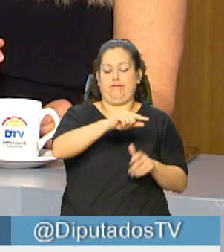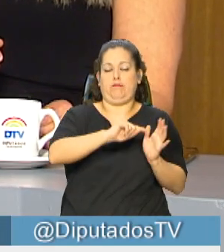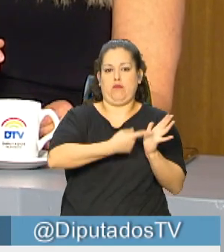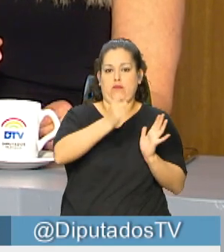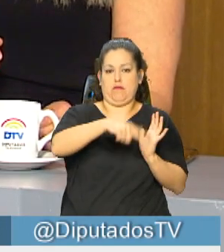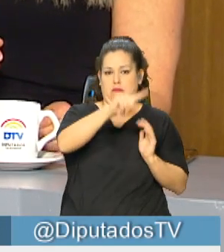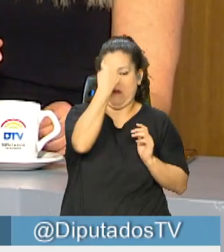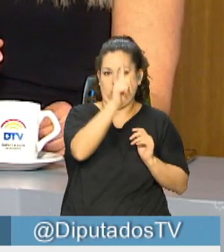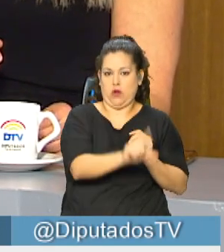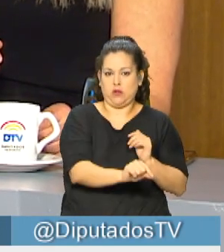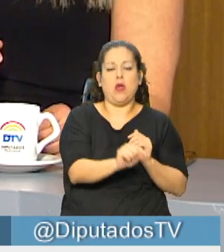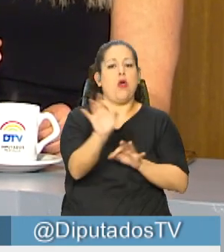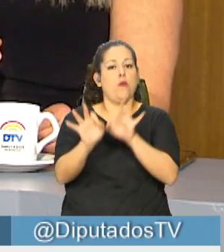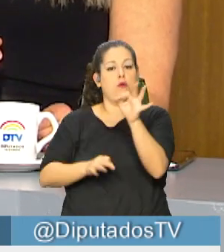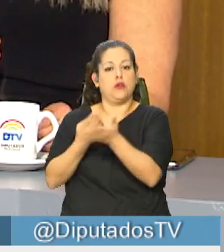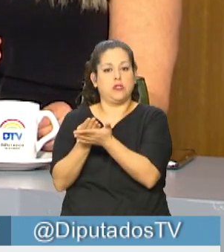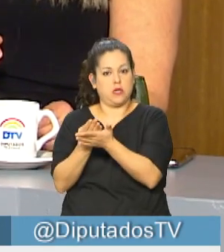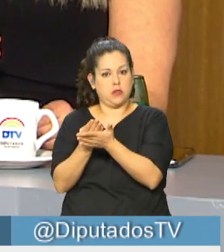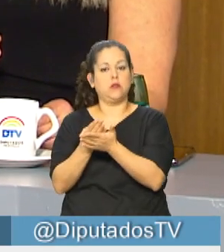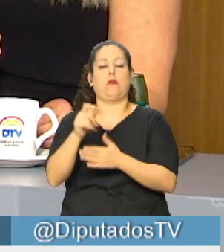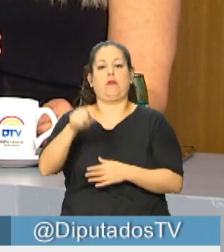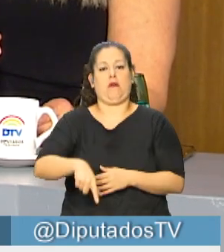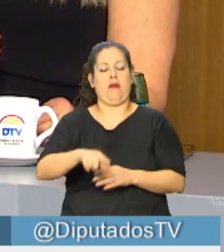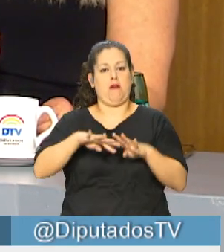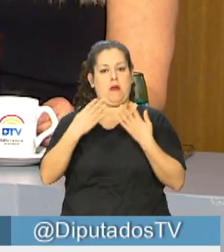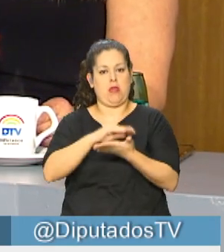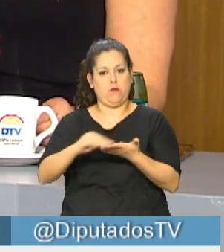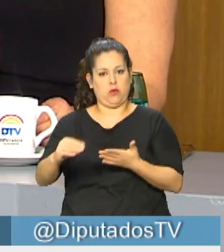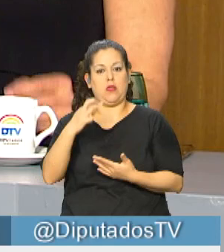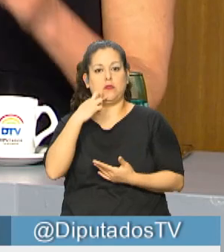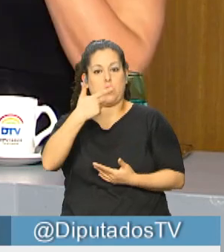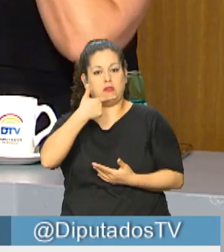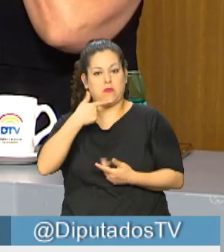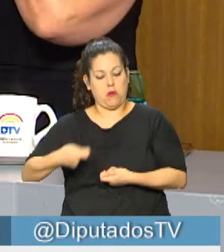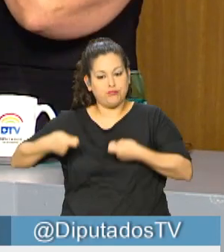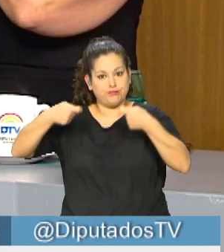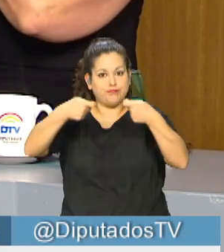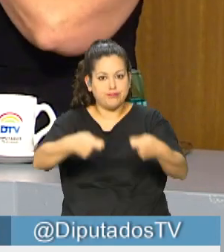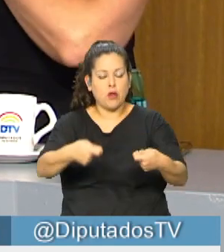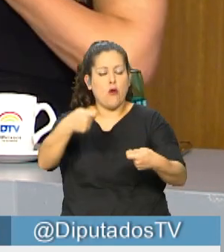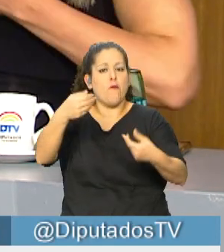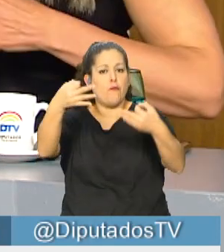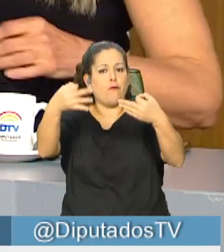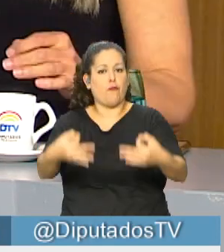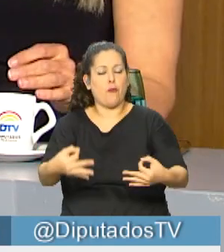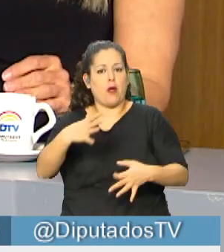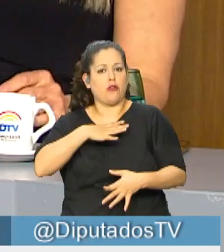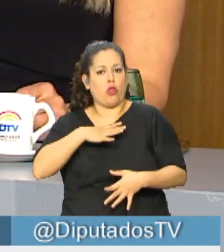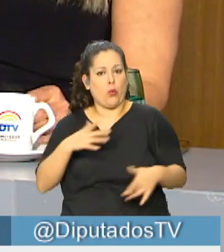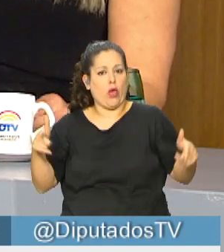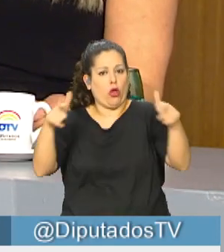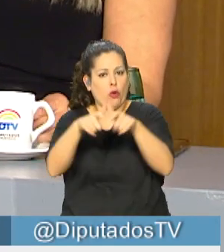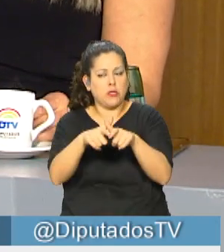Un proyecto que ingresó el 19 de septiembre aquí a la Cámara y que a partir de ese momento, si bien formalmente todavía no ha habido ninguna comisión